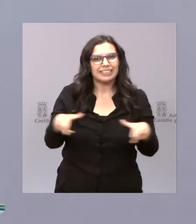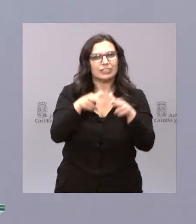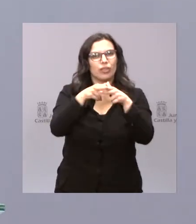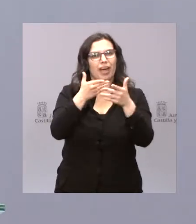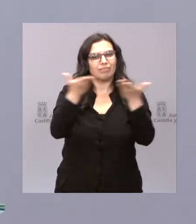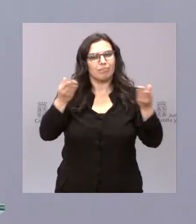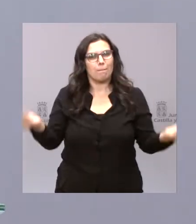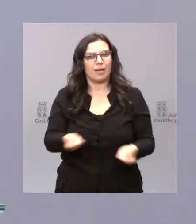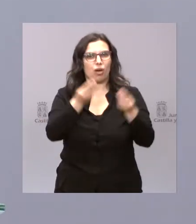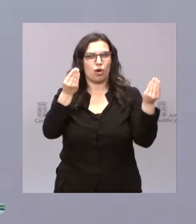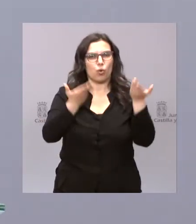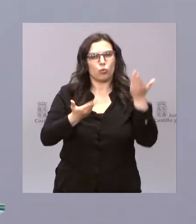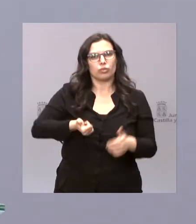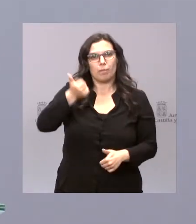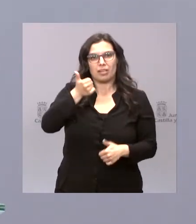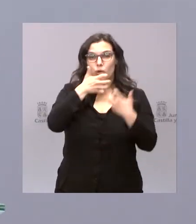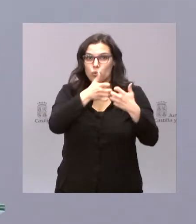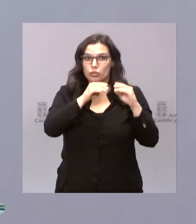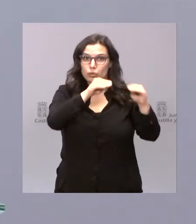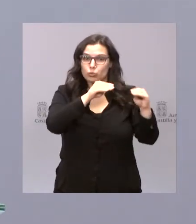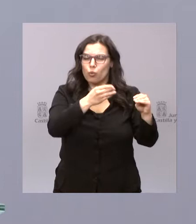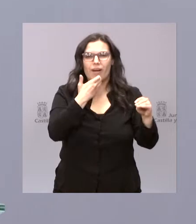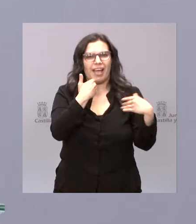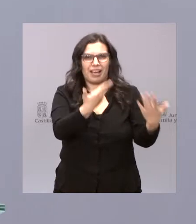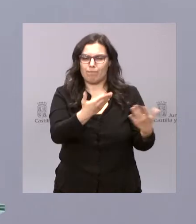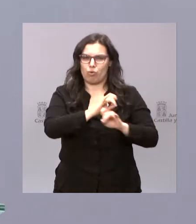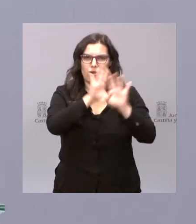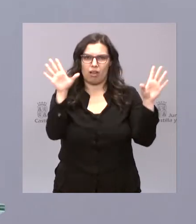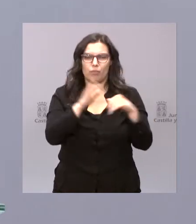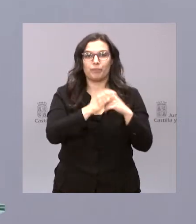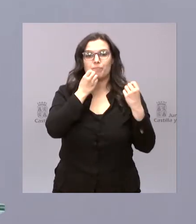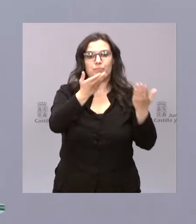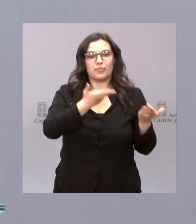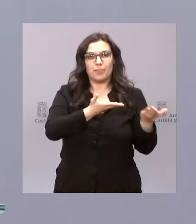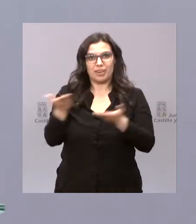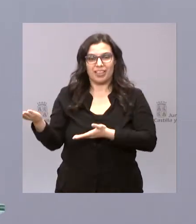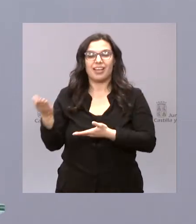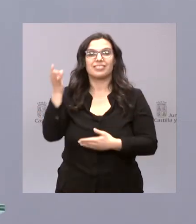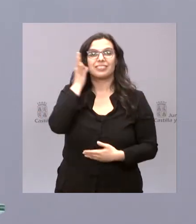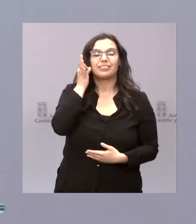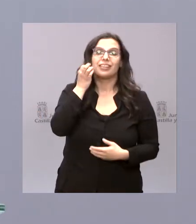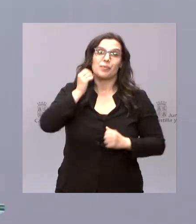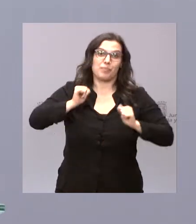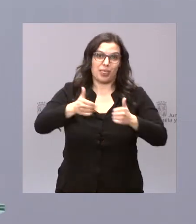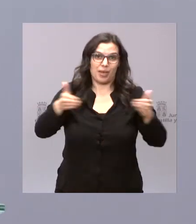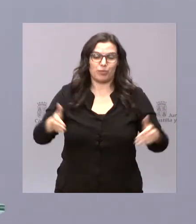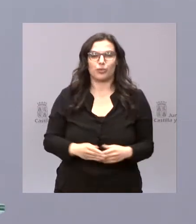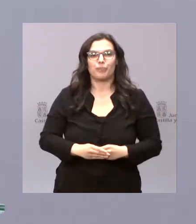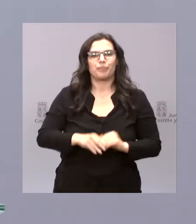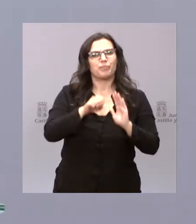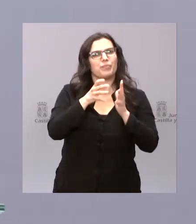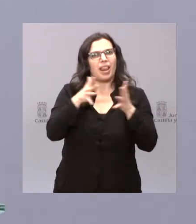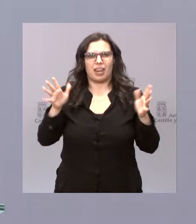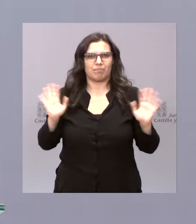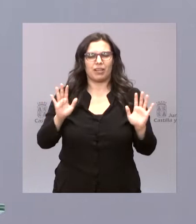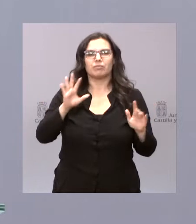justa. Sin duda, tu lucha es nuestro ejemplo. Bienvenidas, comenzamos. No entretengo más, paso